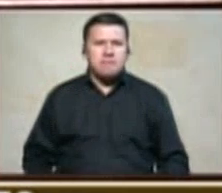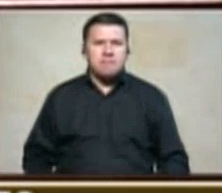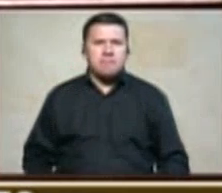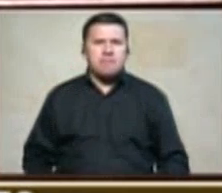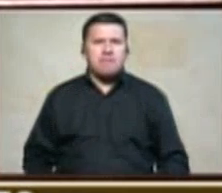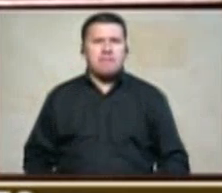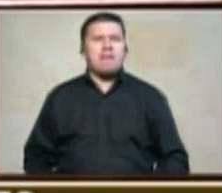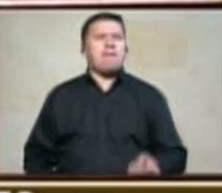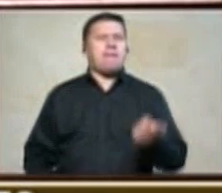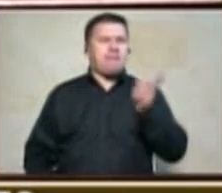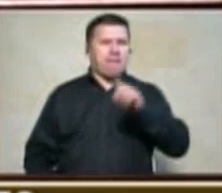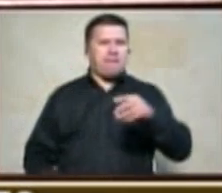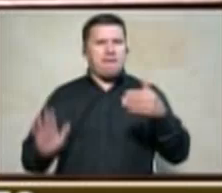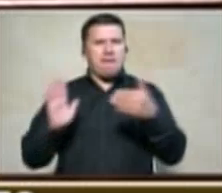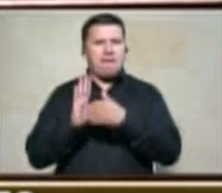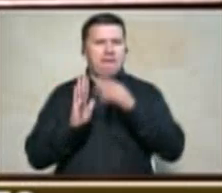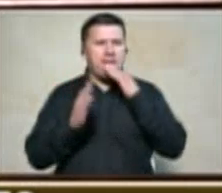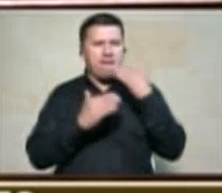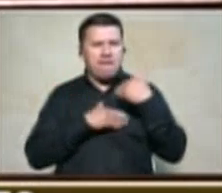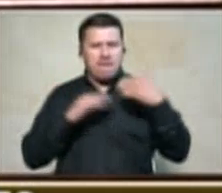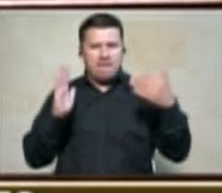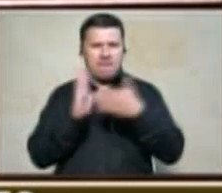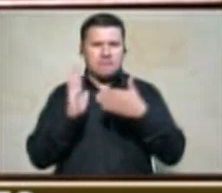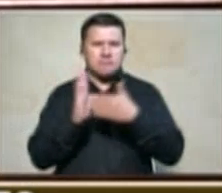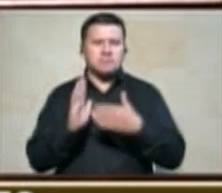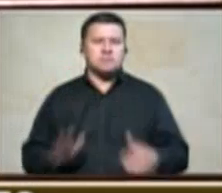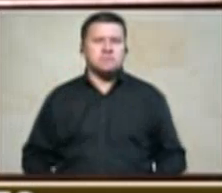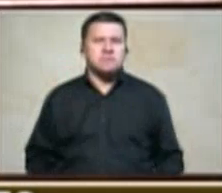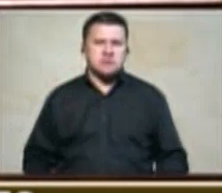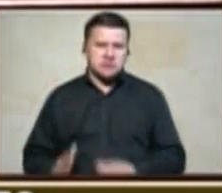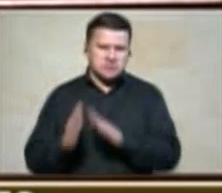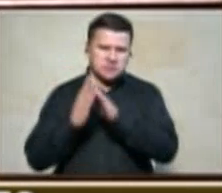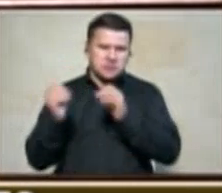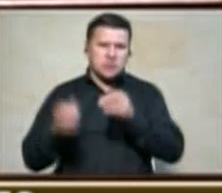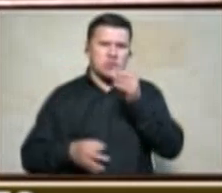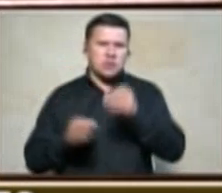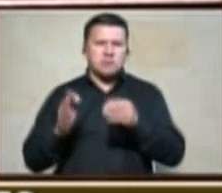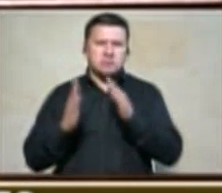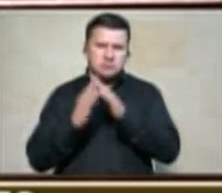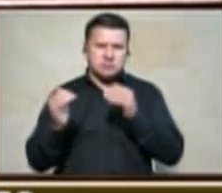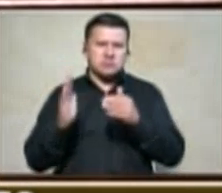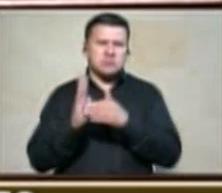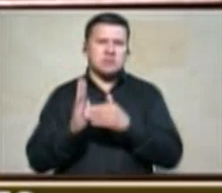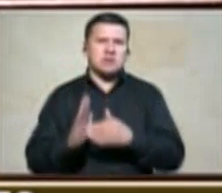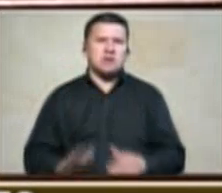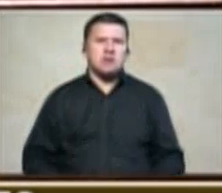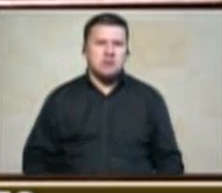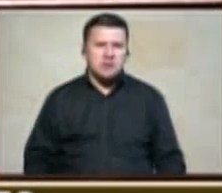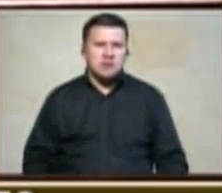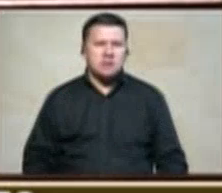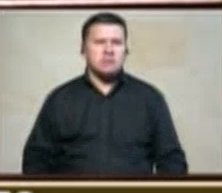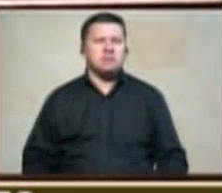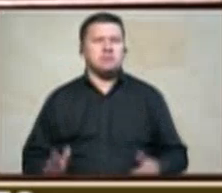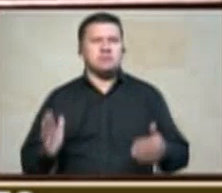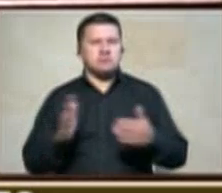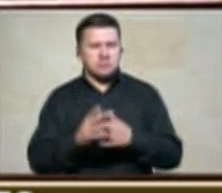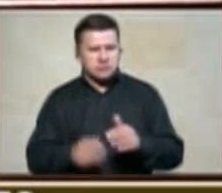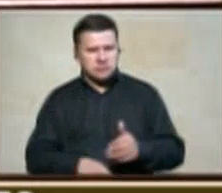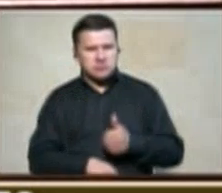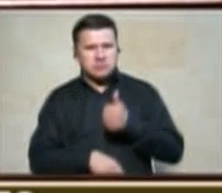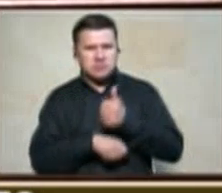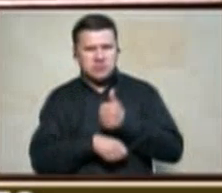También tenemos un ataque a los funcionarios, amenazas a los jueces de restitución, amenazas a los